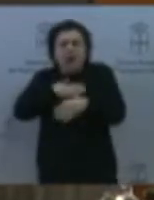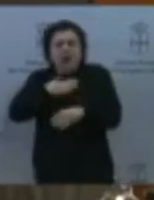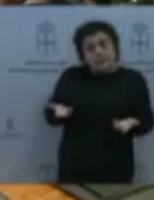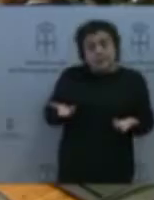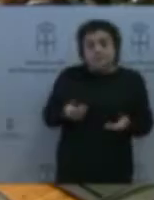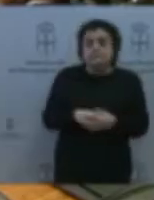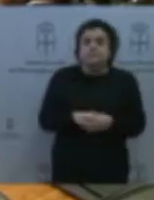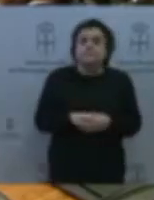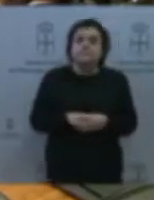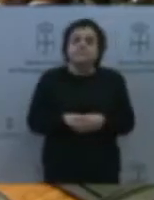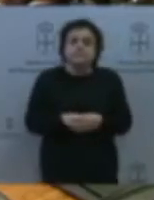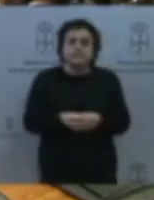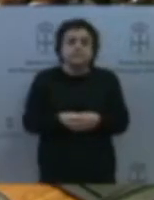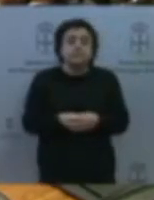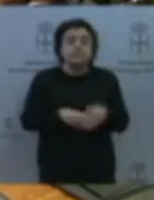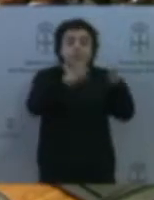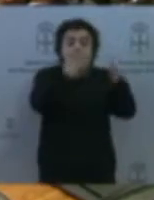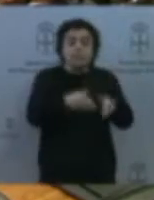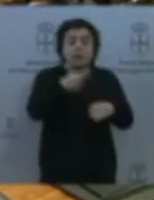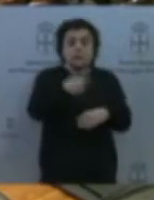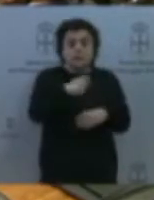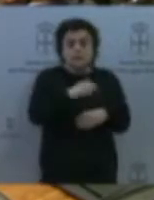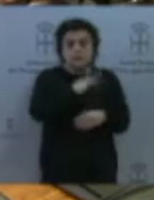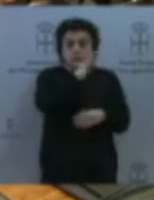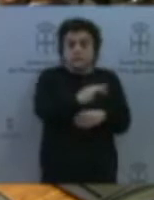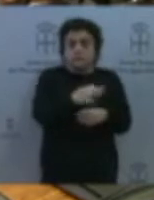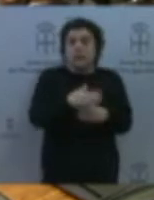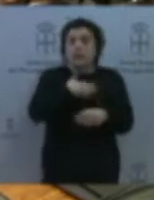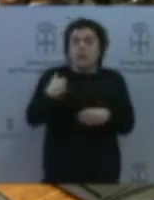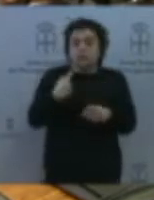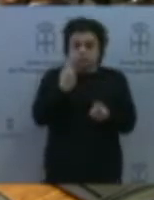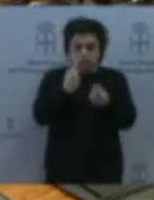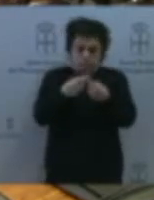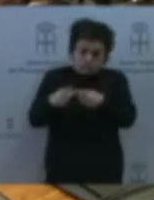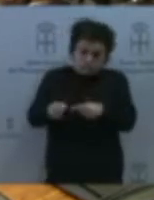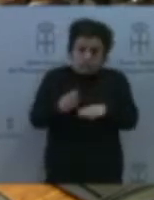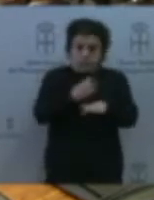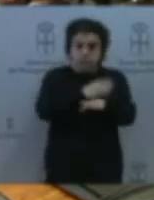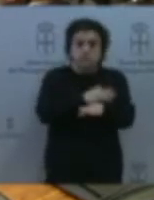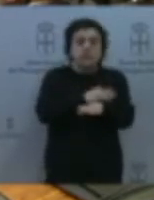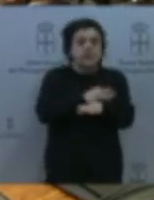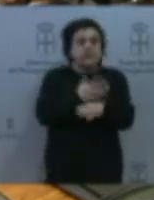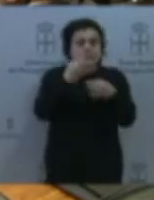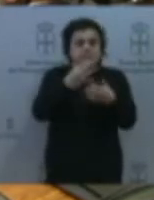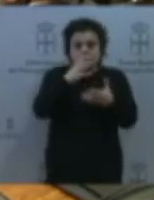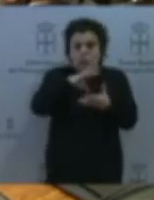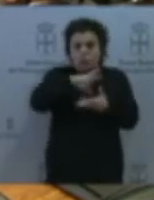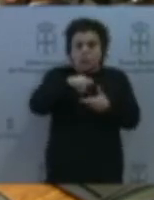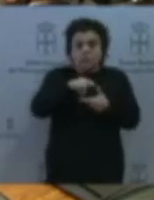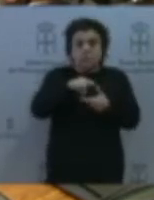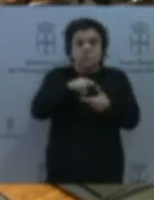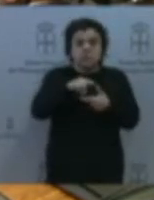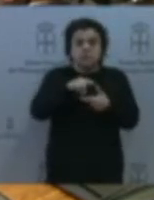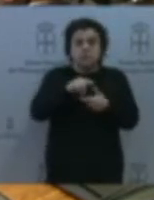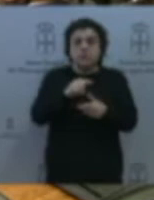Gracias, señor Ripa. Las previas que quería hacer, la verdad es que es una tristísima noticia el fallecimiento de Conchita Quirós, con la que yo además me honro